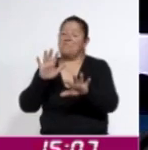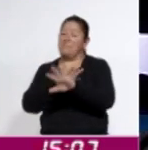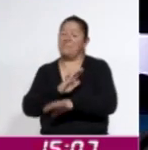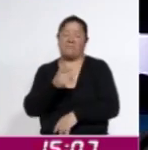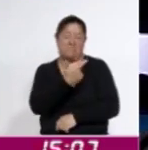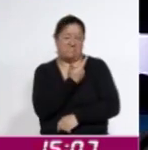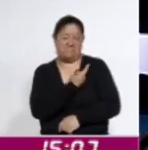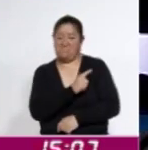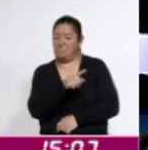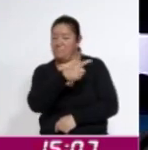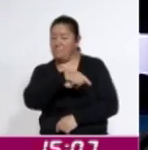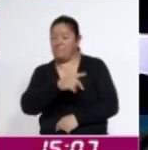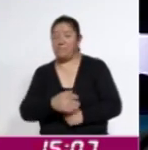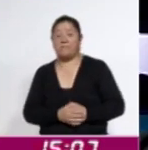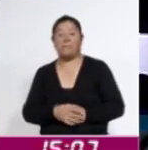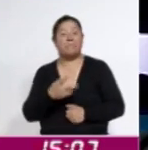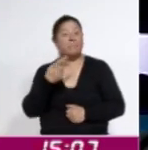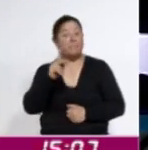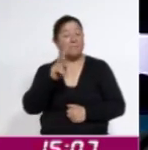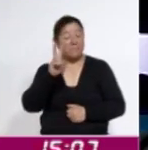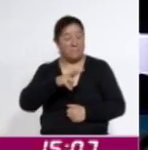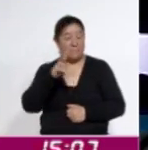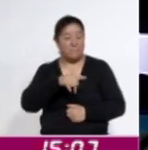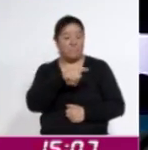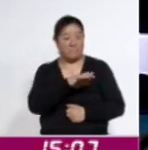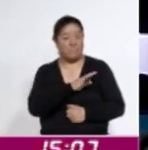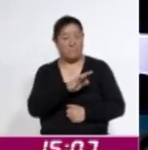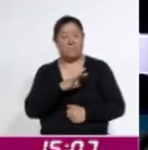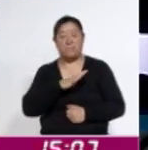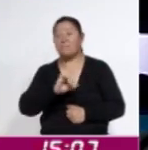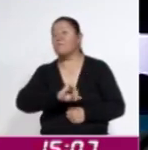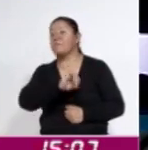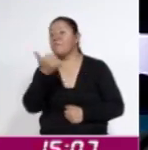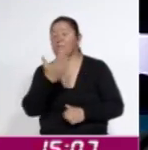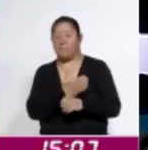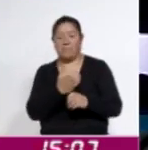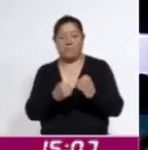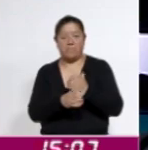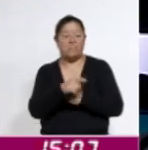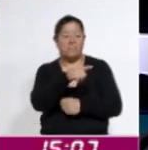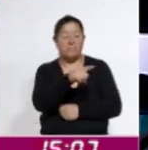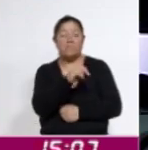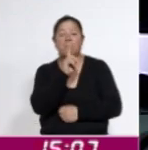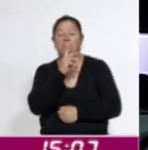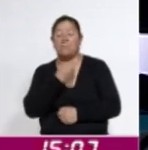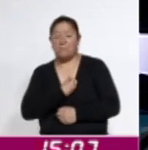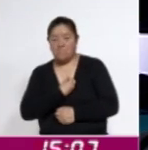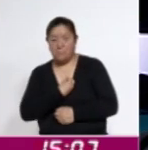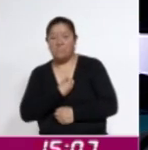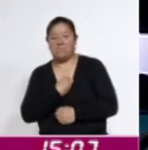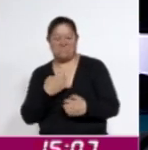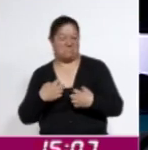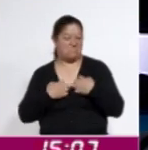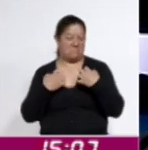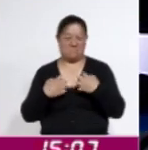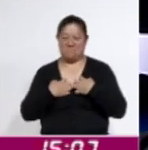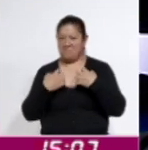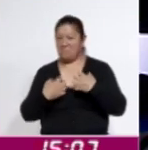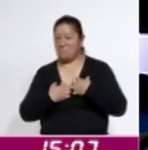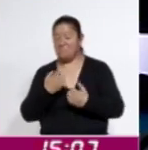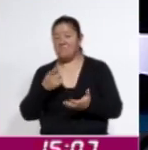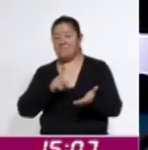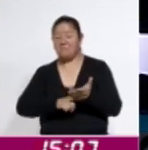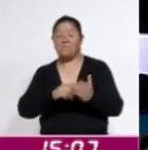el grupo. Pero en realidad de fondo pueden haber otras cosas. Se vuelven más callados, incluso agresivos al interior del